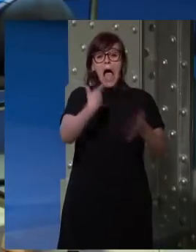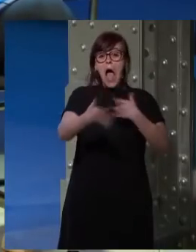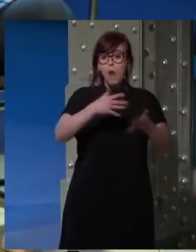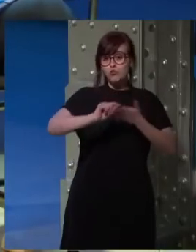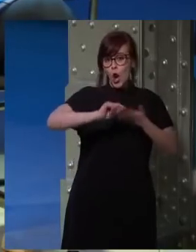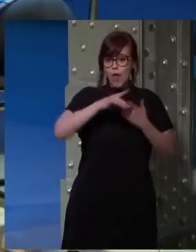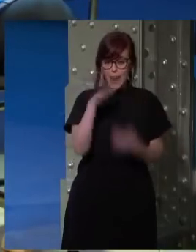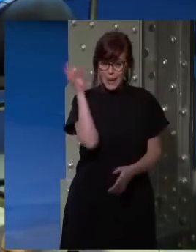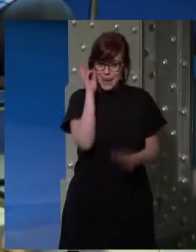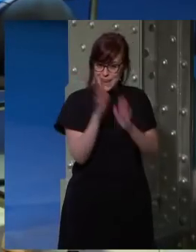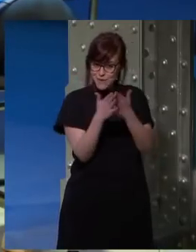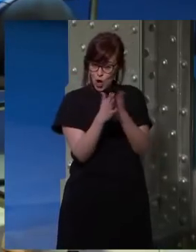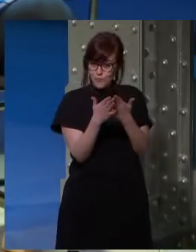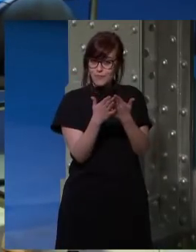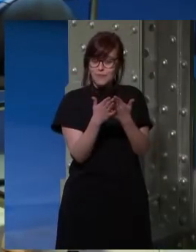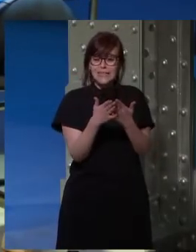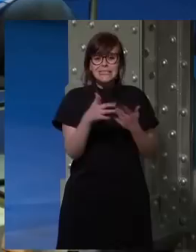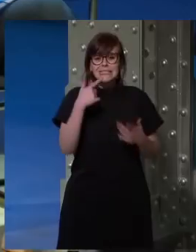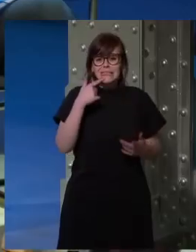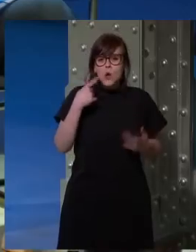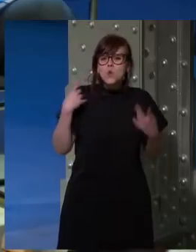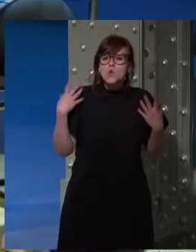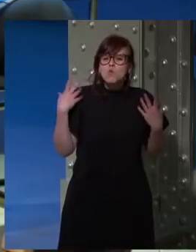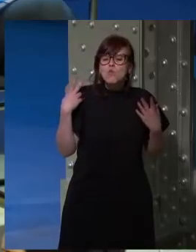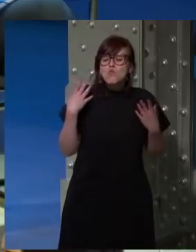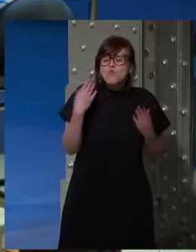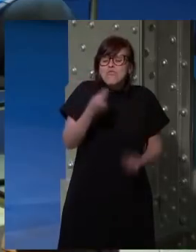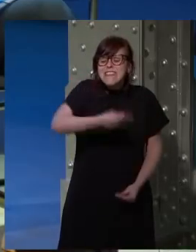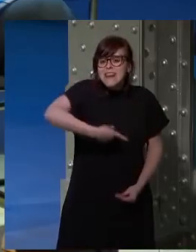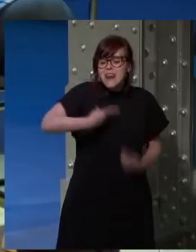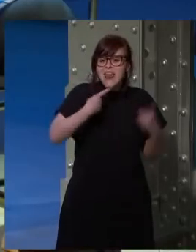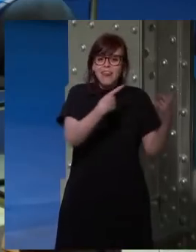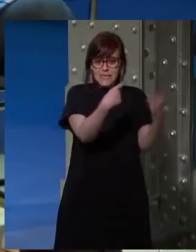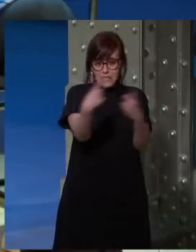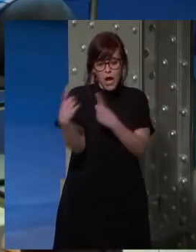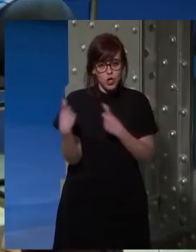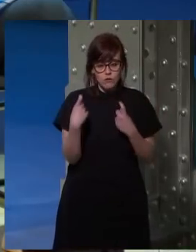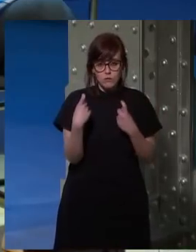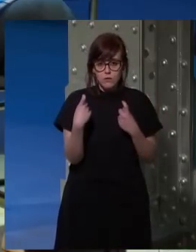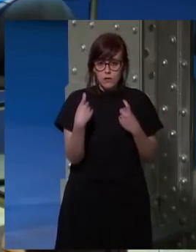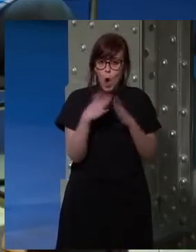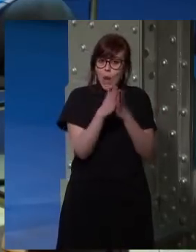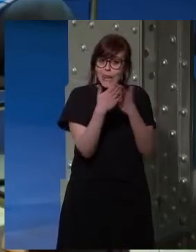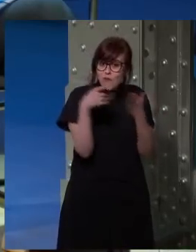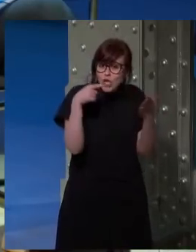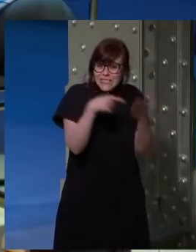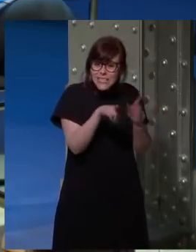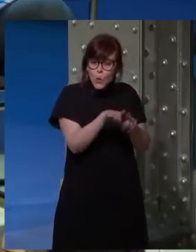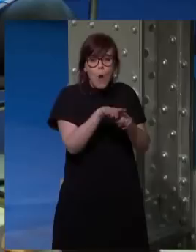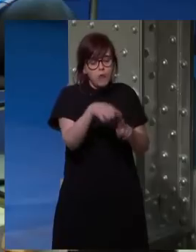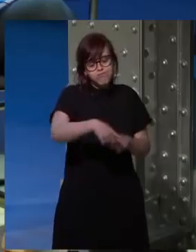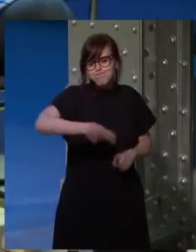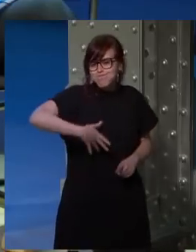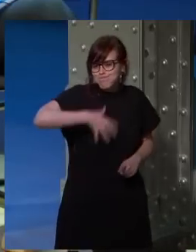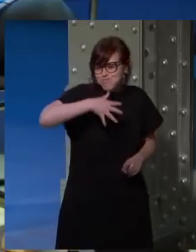libro. Gracias. Es muy necesario que existan libros como este,